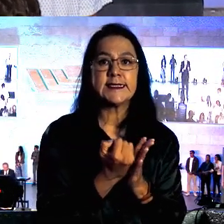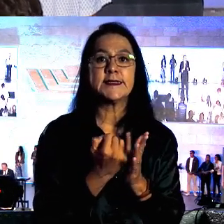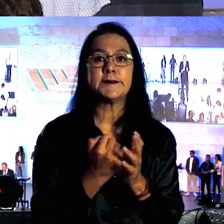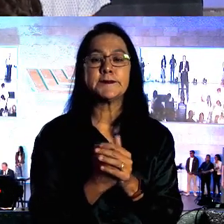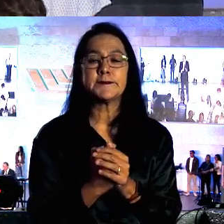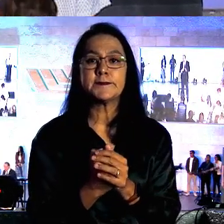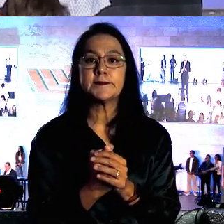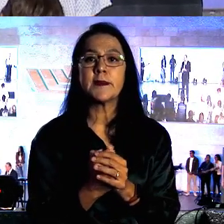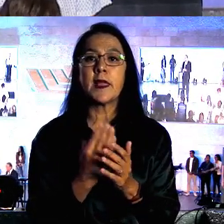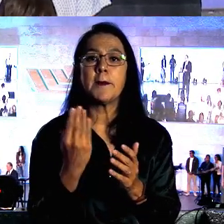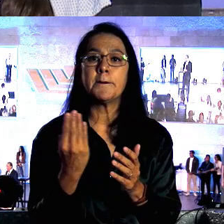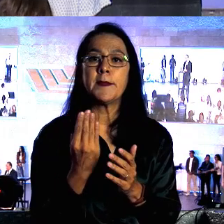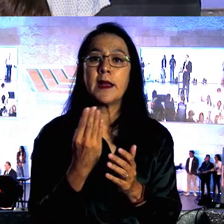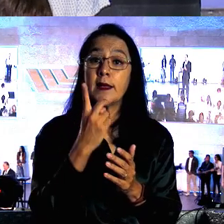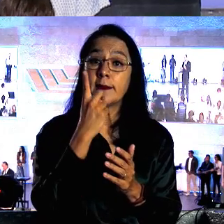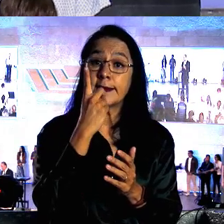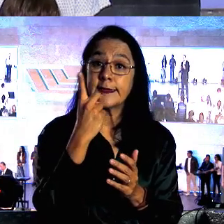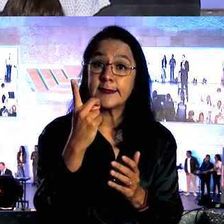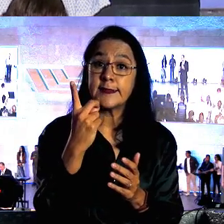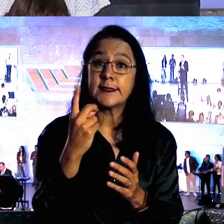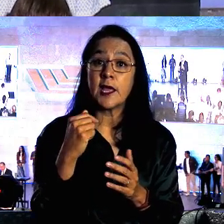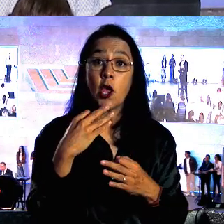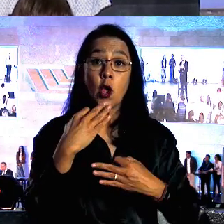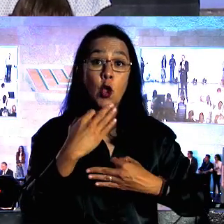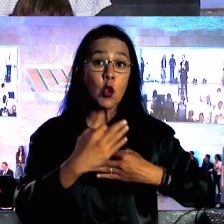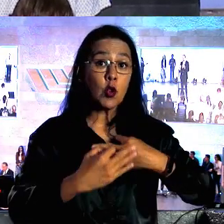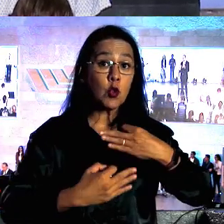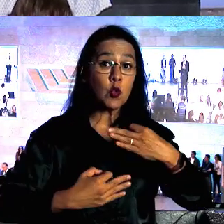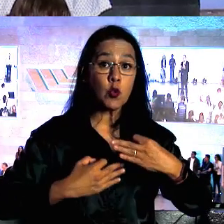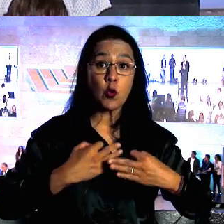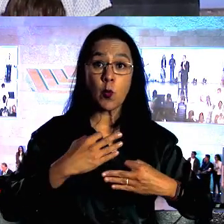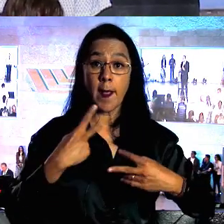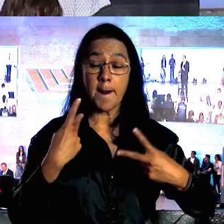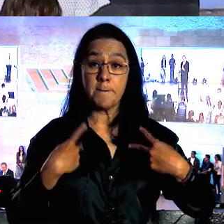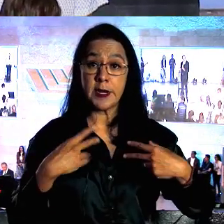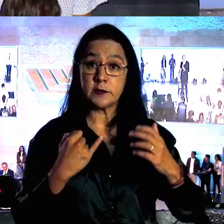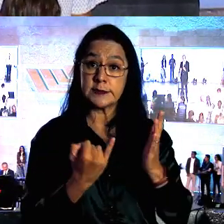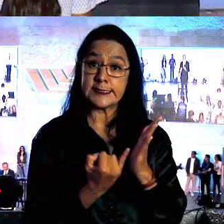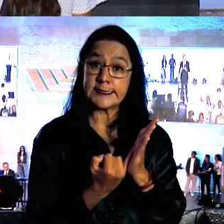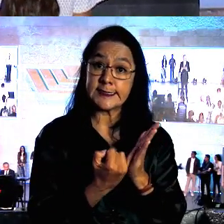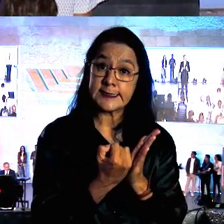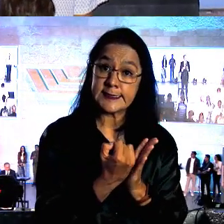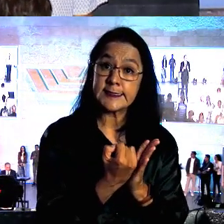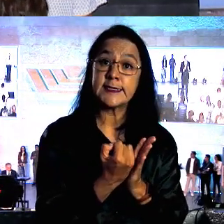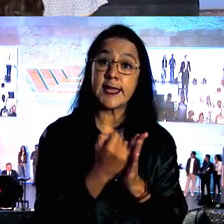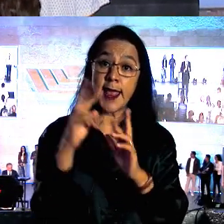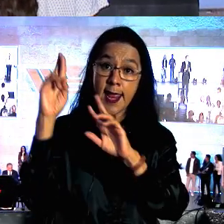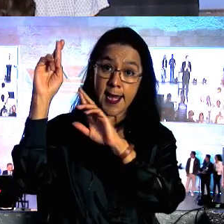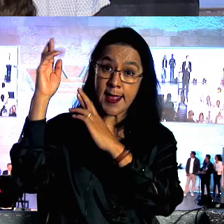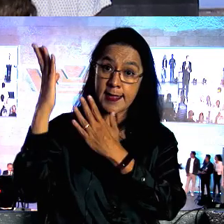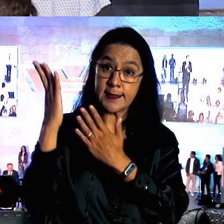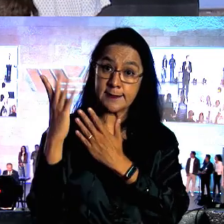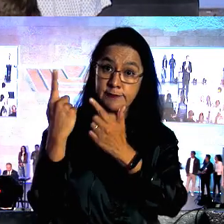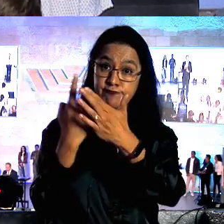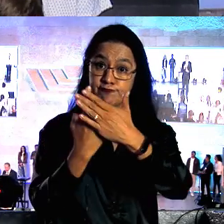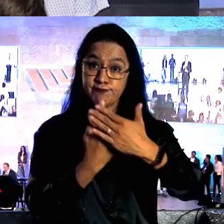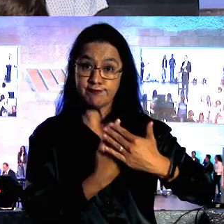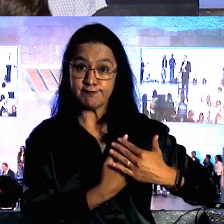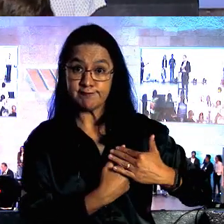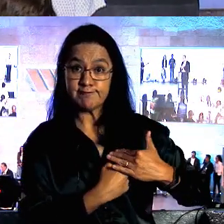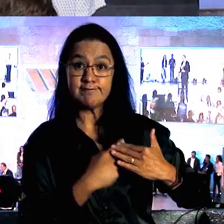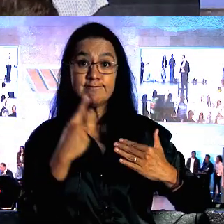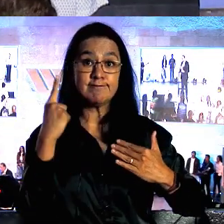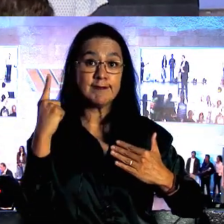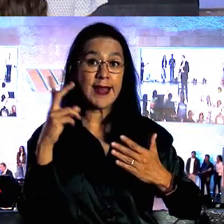y dice la Biblia que todo aquel que decidió recibir a Jesús Él le da el